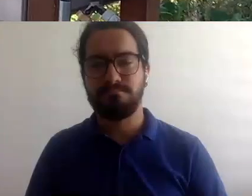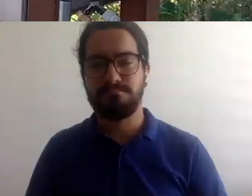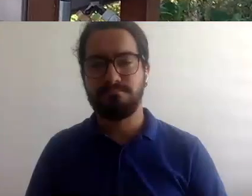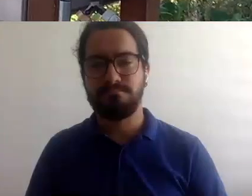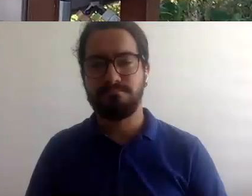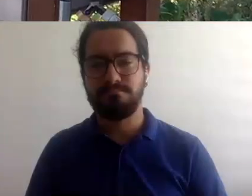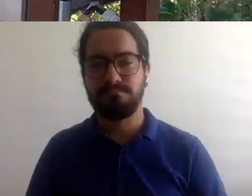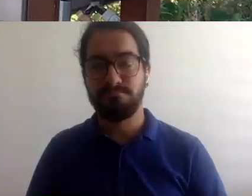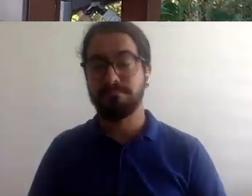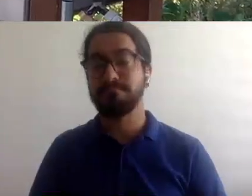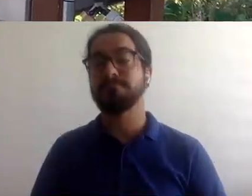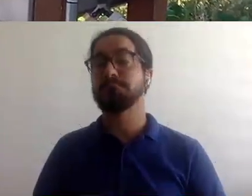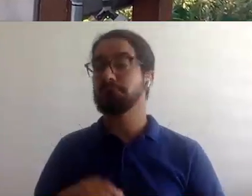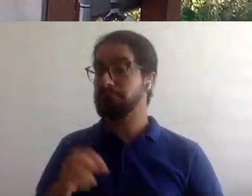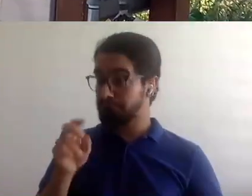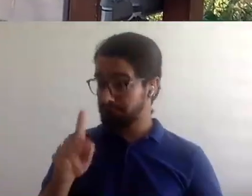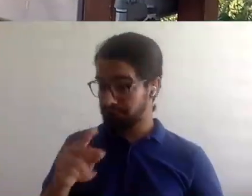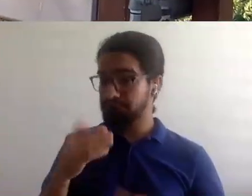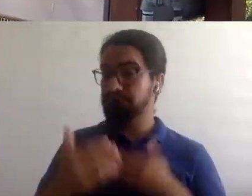Black bean. Black bean? Black bean.